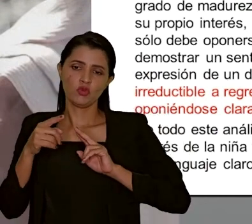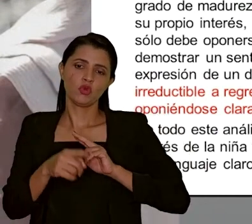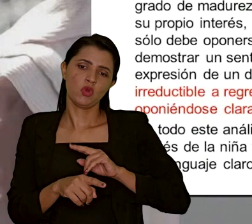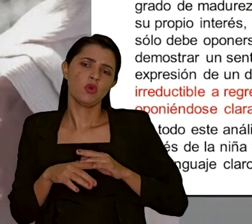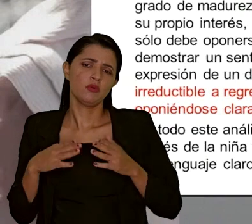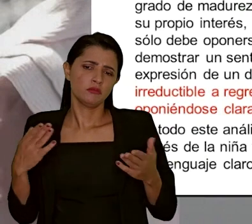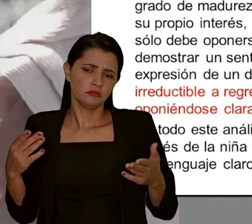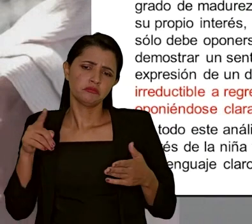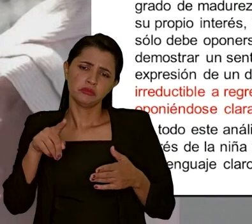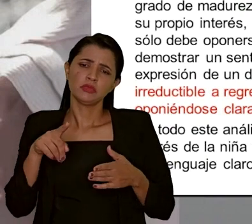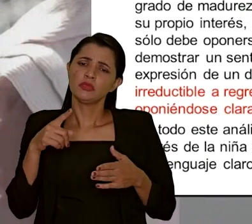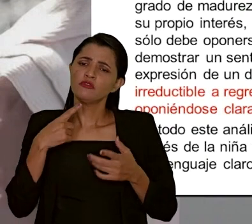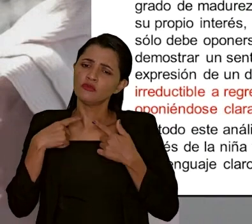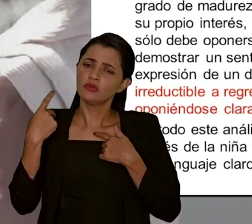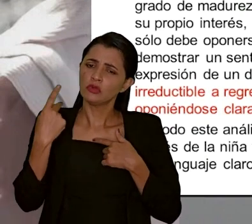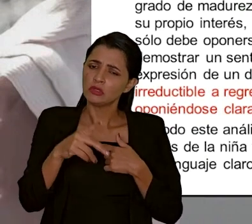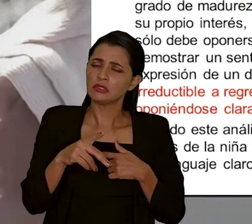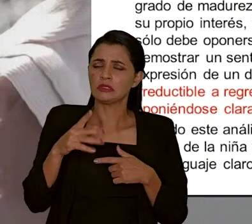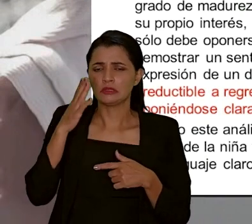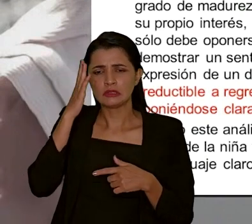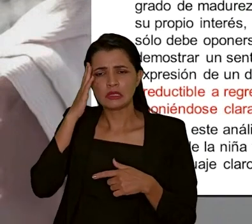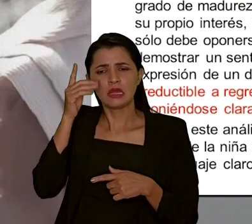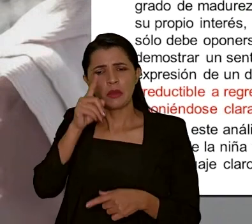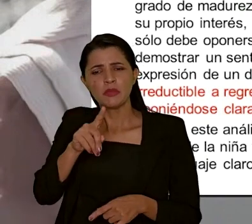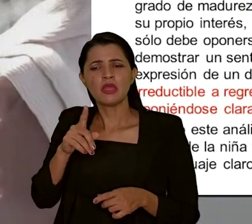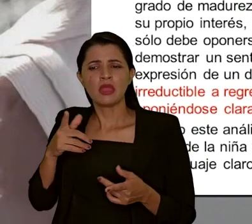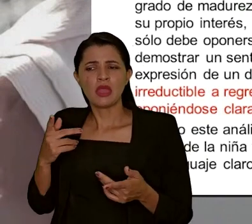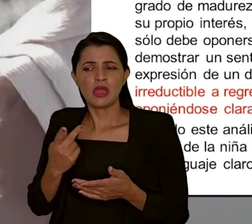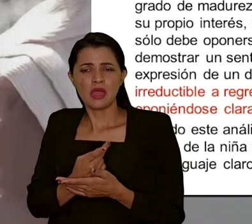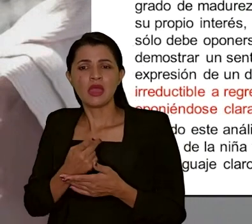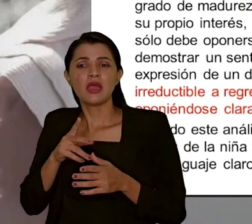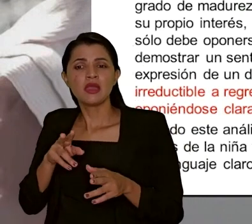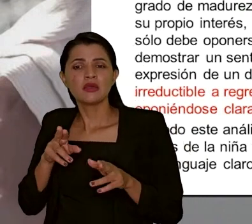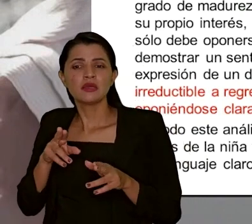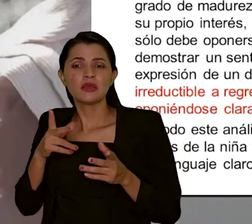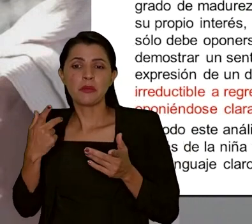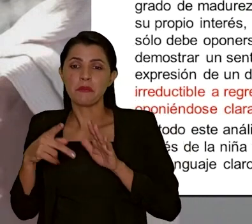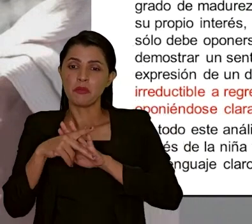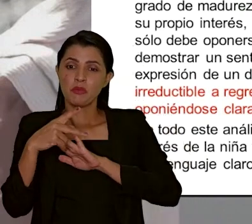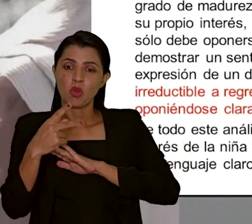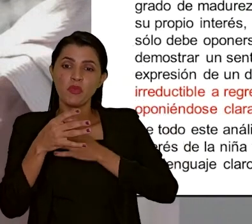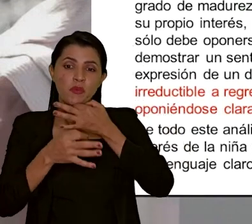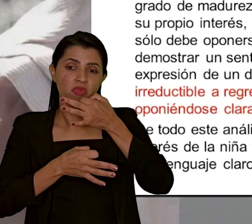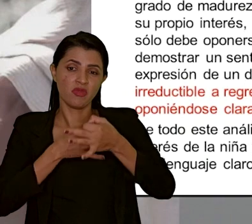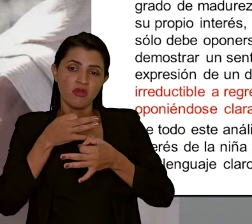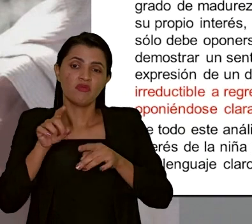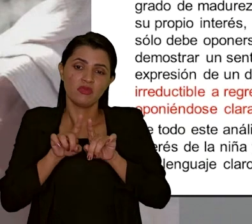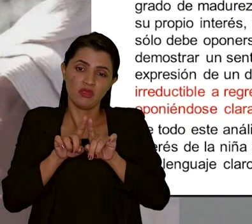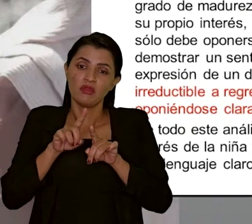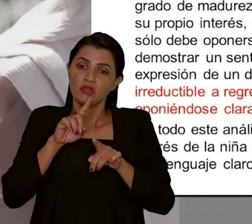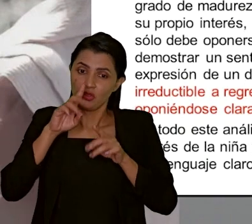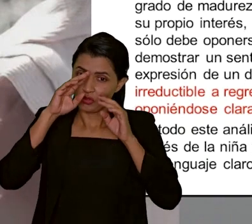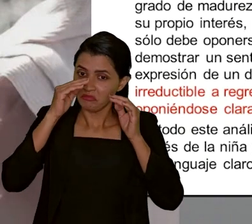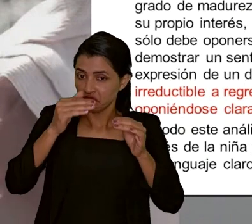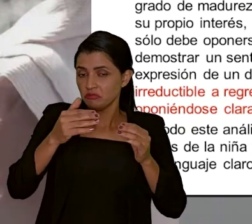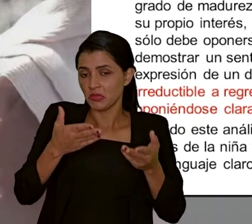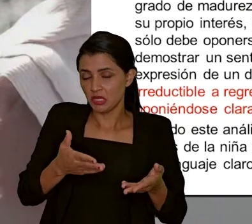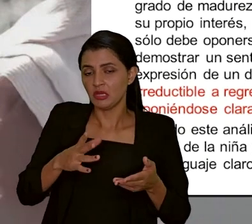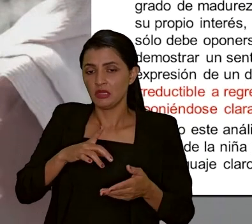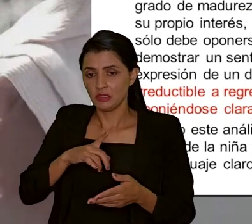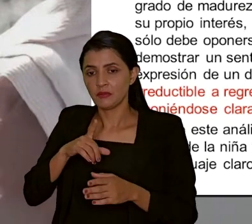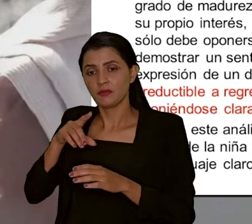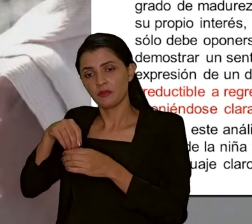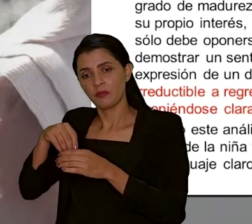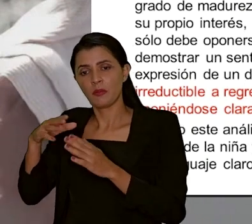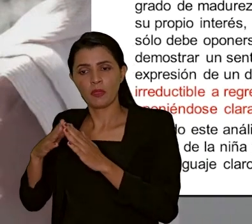conforme su edad y madurez, convirtiéndose así en intérpretes de su propia opinión. Pero en el caso que nos convoca, no solo debe oponerse a